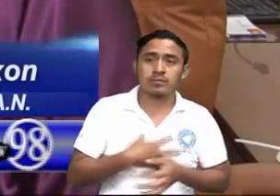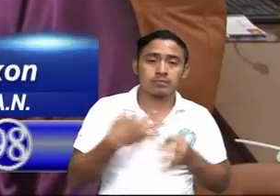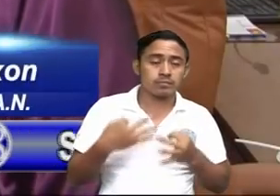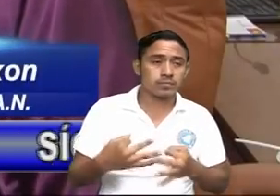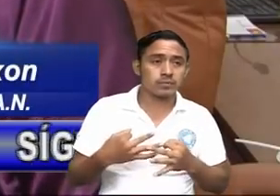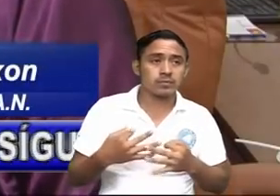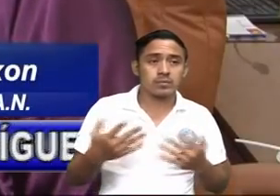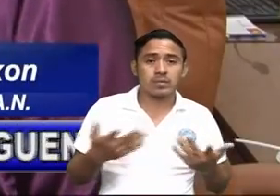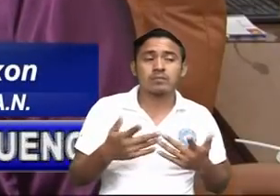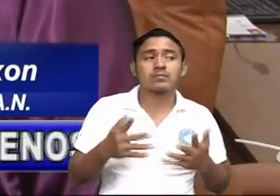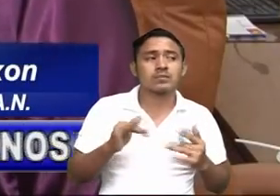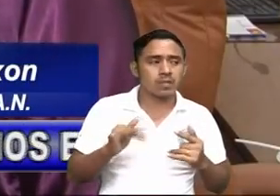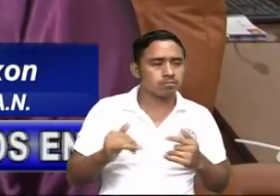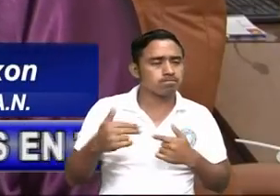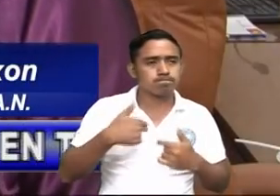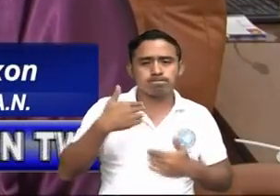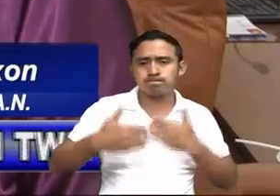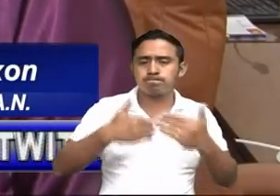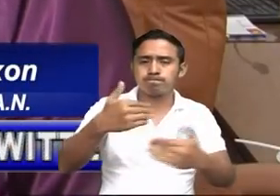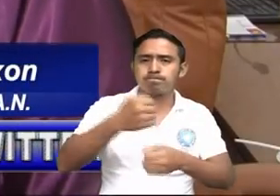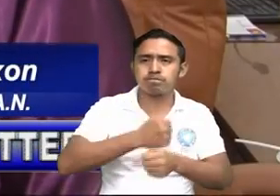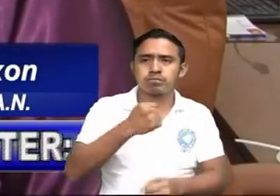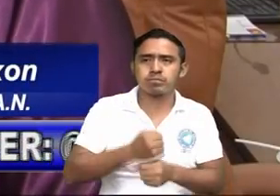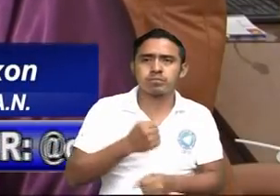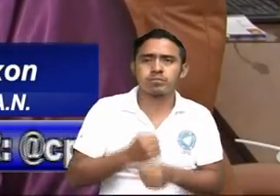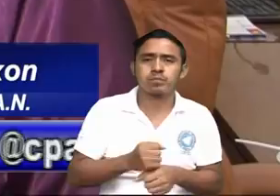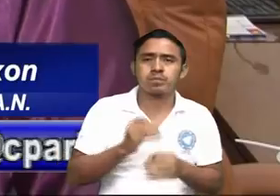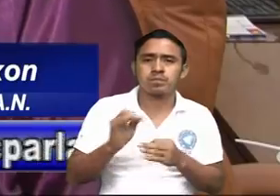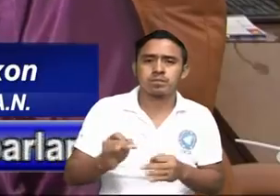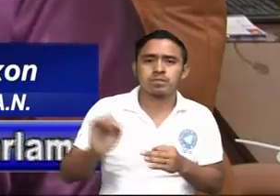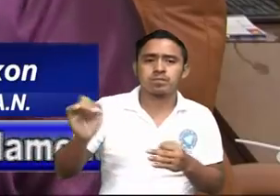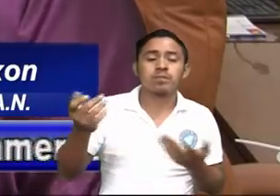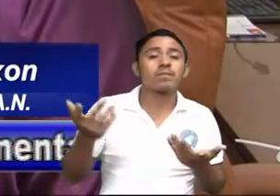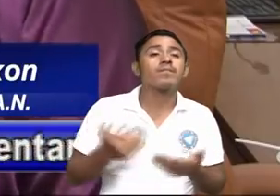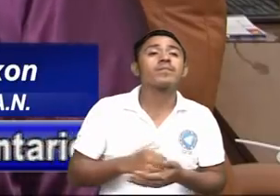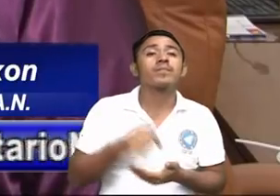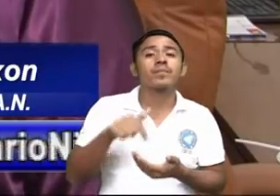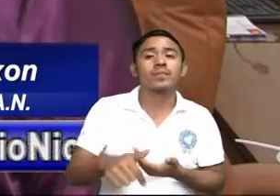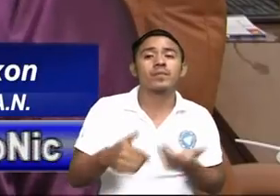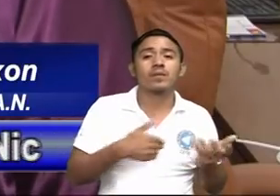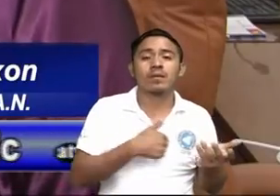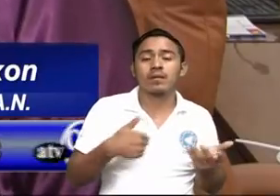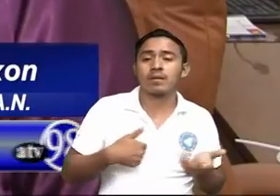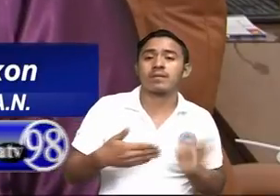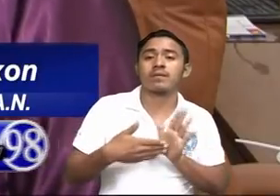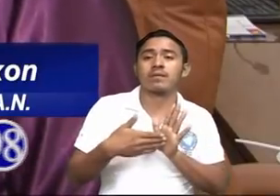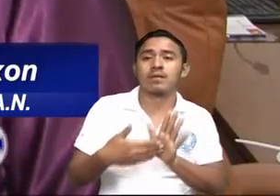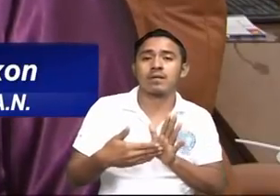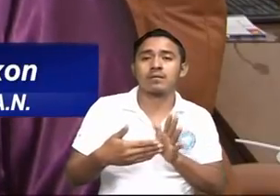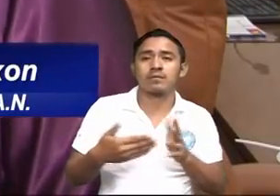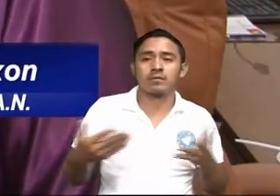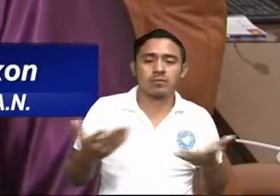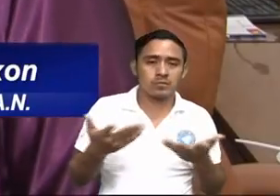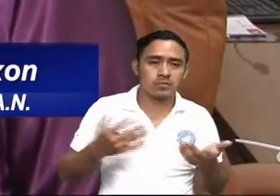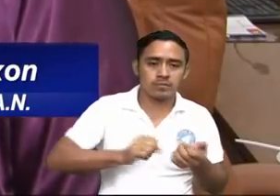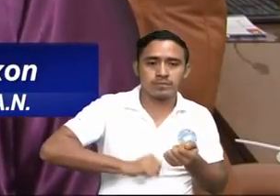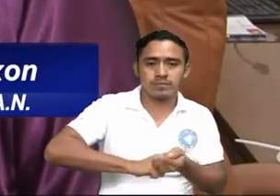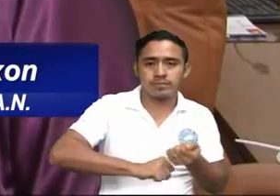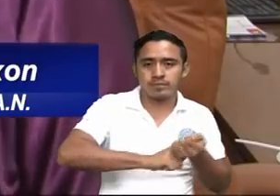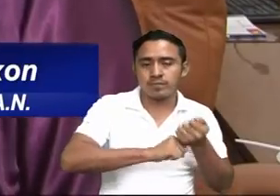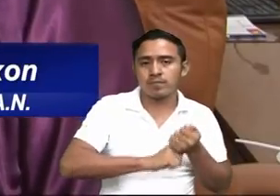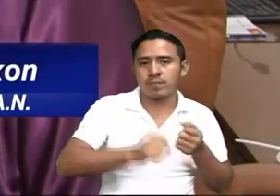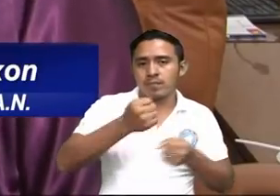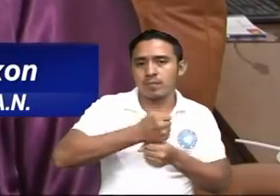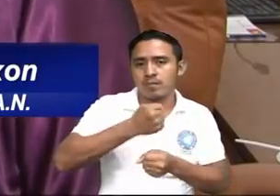que hemos estado haciendo, y consideramos que lo que se da es la fortaleza de continuar haciendo